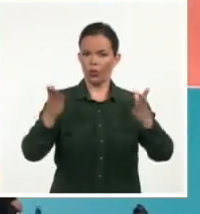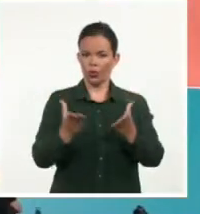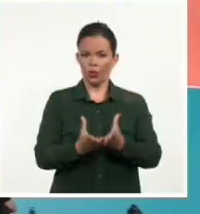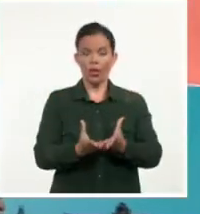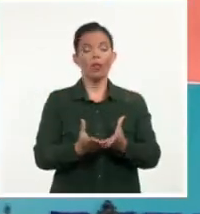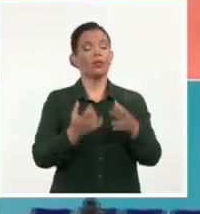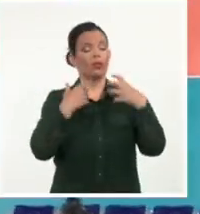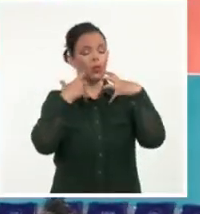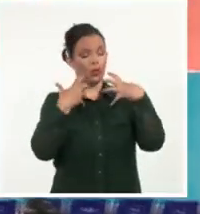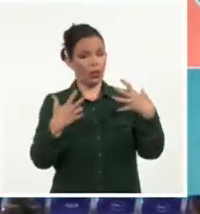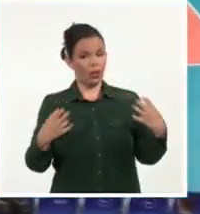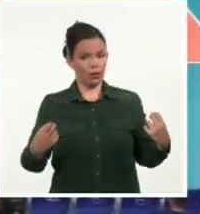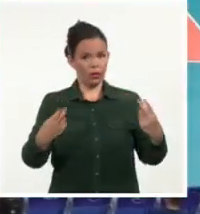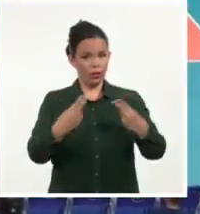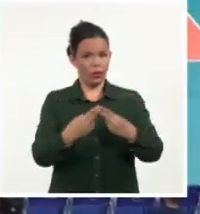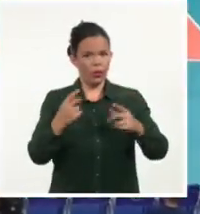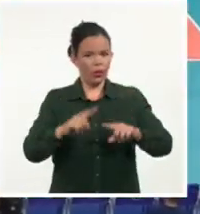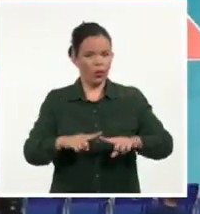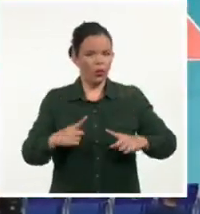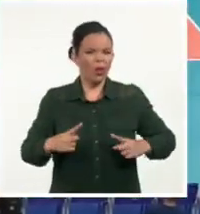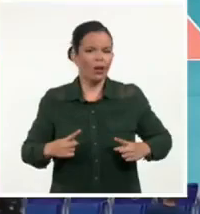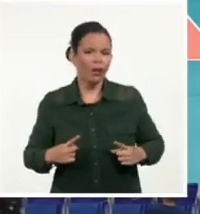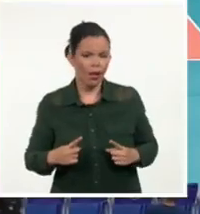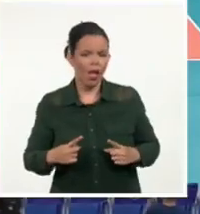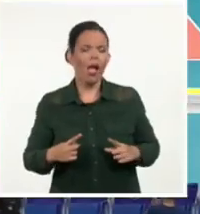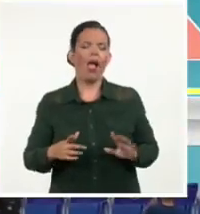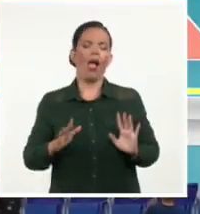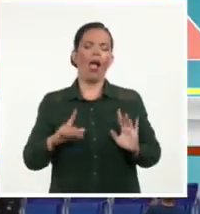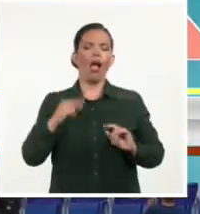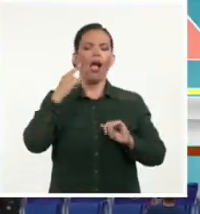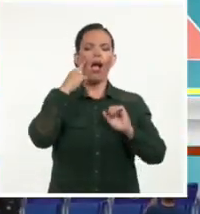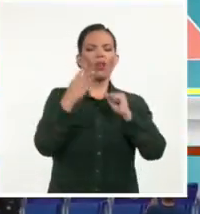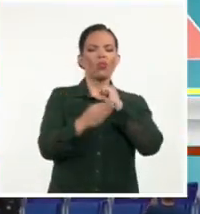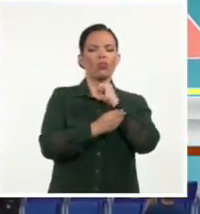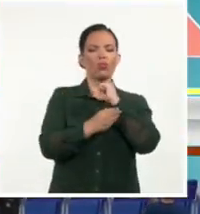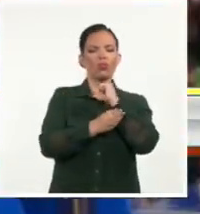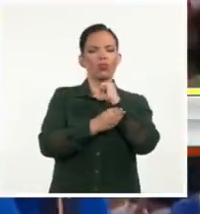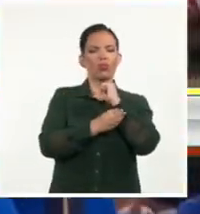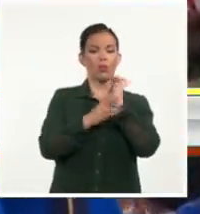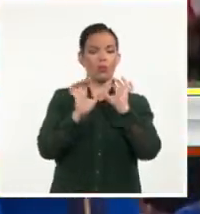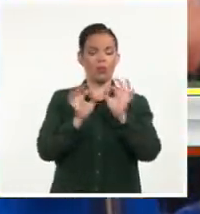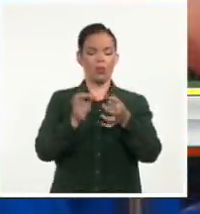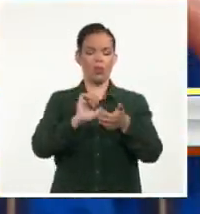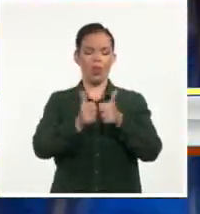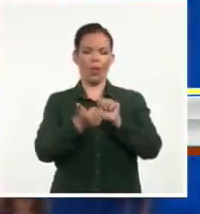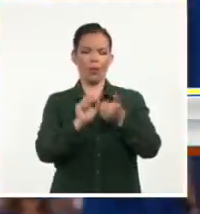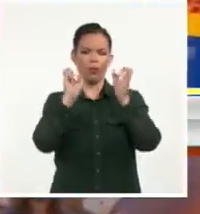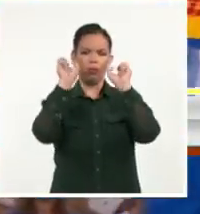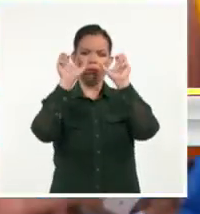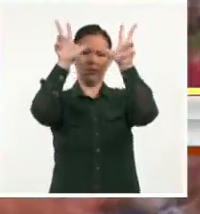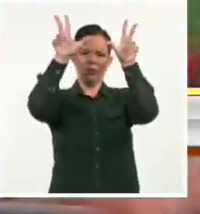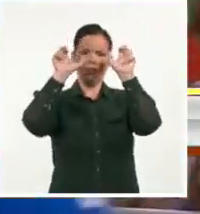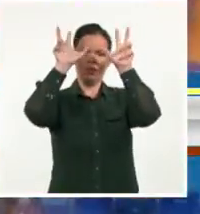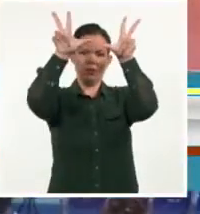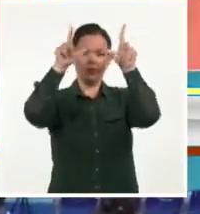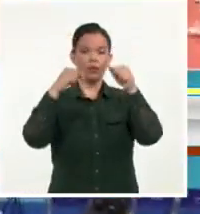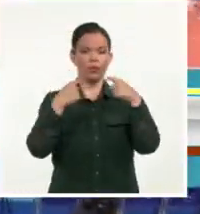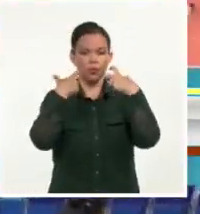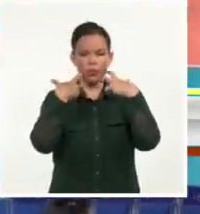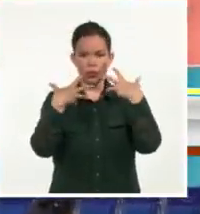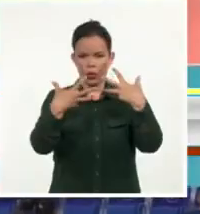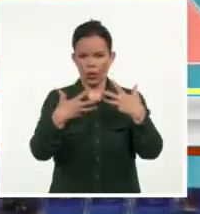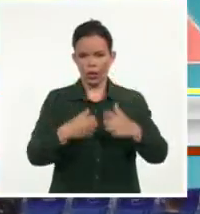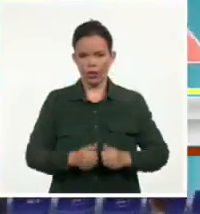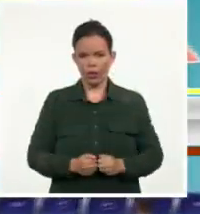escuadra antillana pues se trata de medirse a una potencia histórica en el deporte de la malla alta una de las tres únicas naciones que